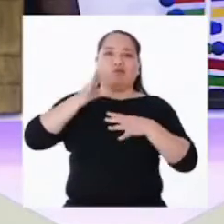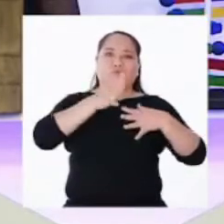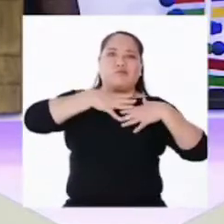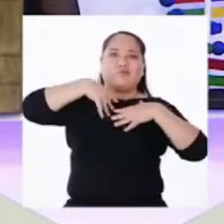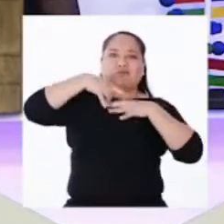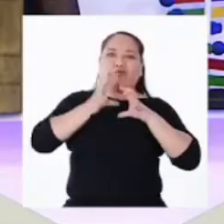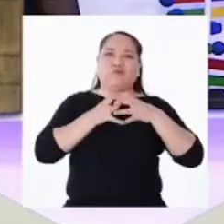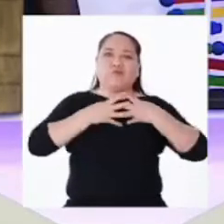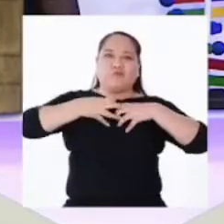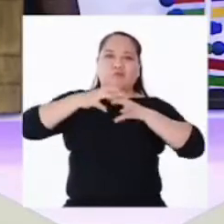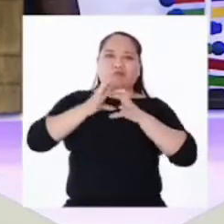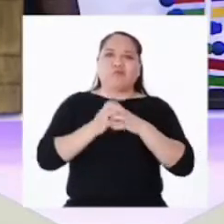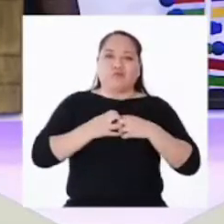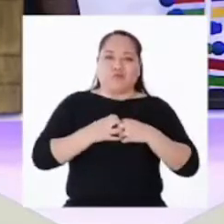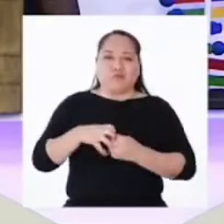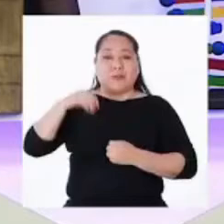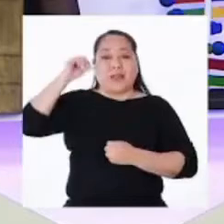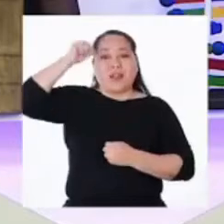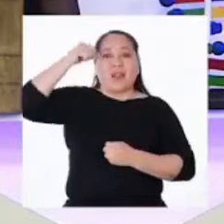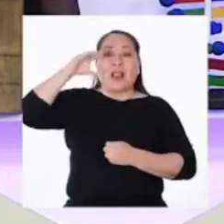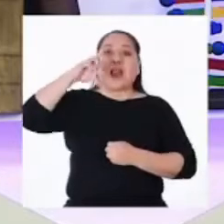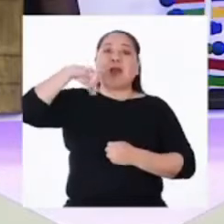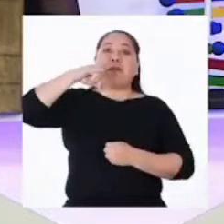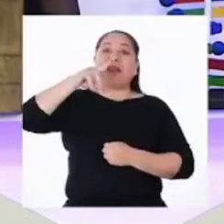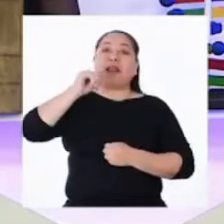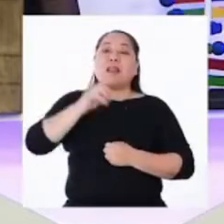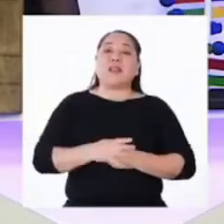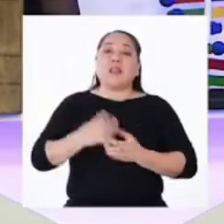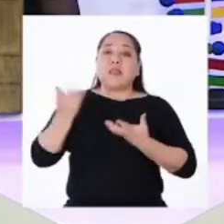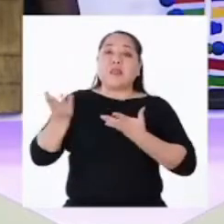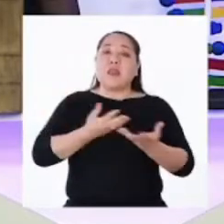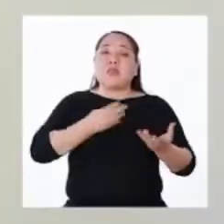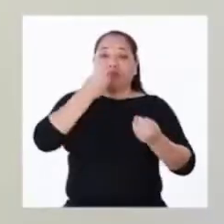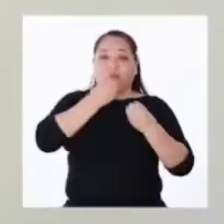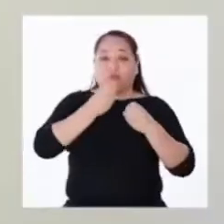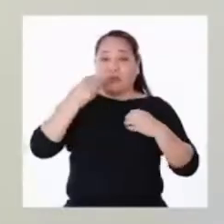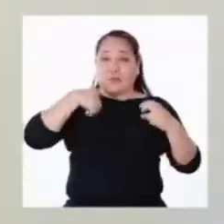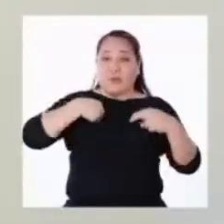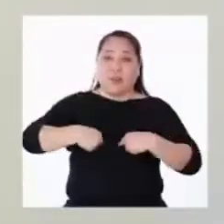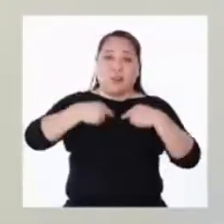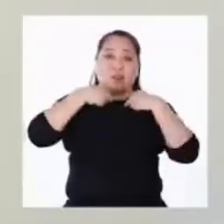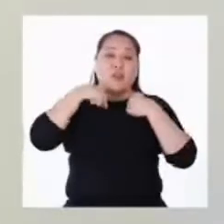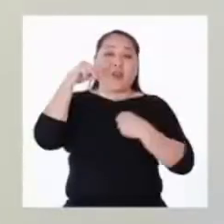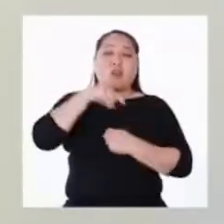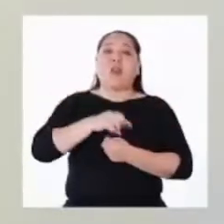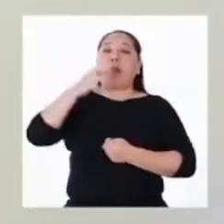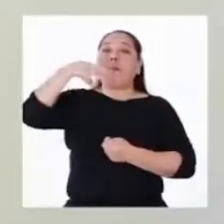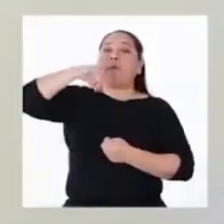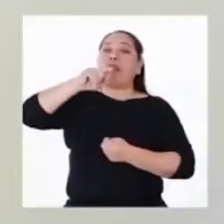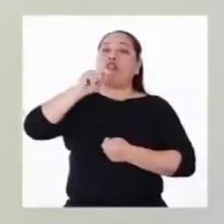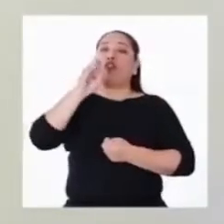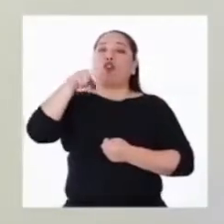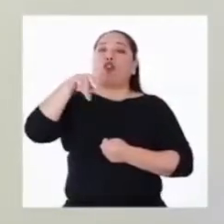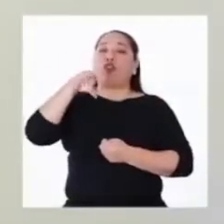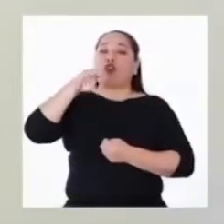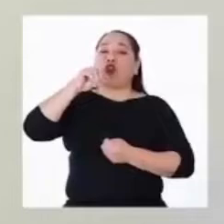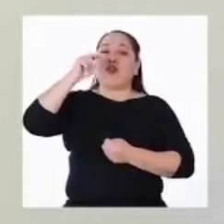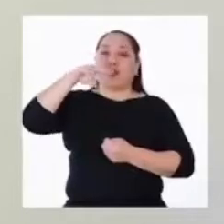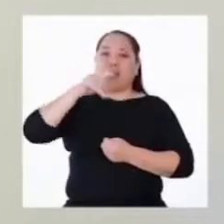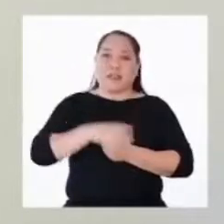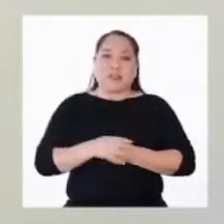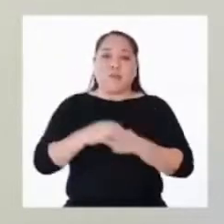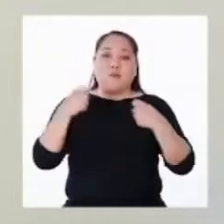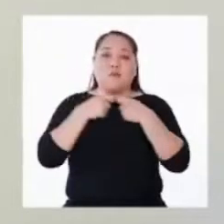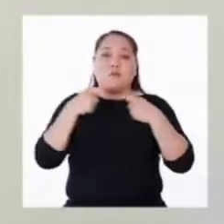capilares alimentan el tejido y las mitocondrias producen la energía celular. Las fibras musculares del corazón se